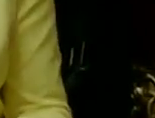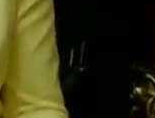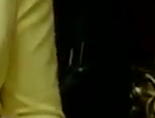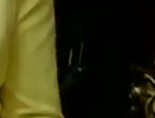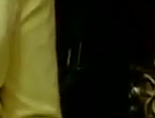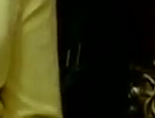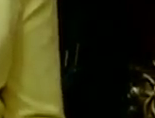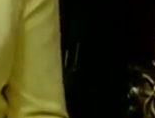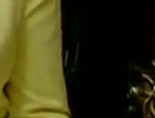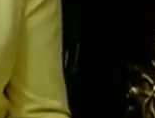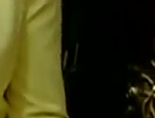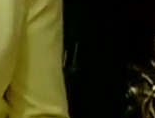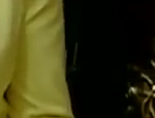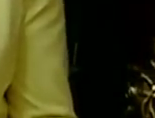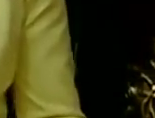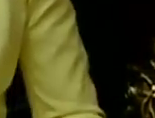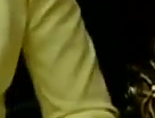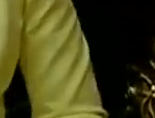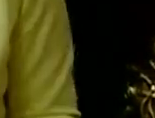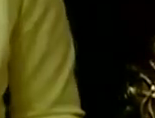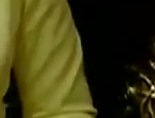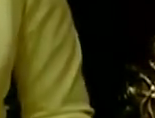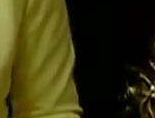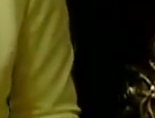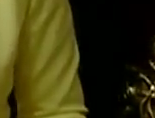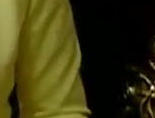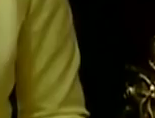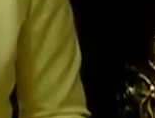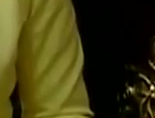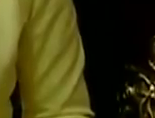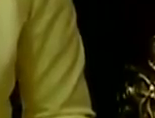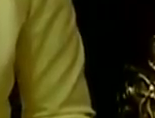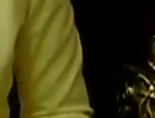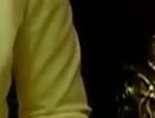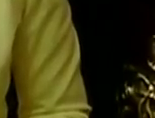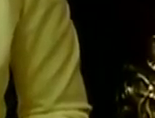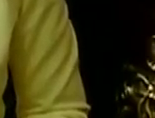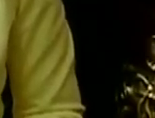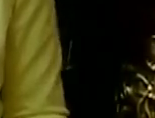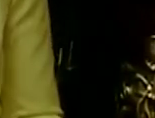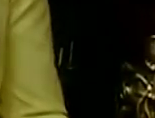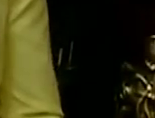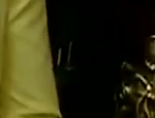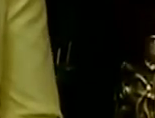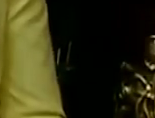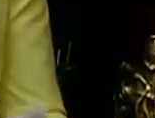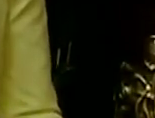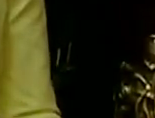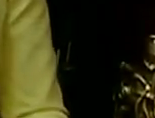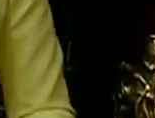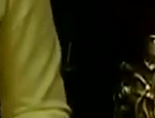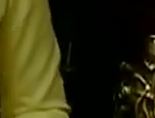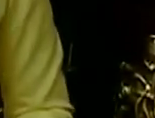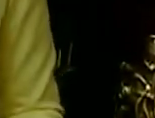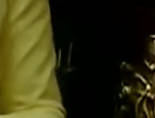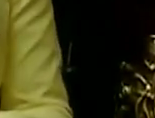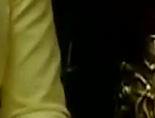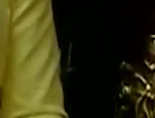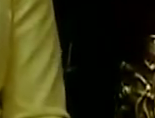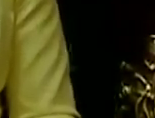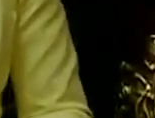el jueves 21 de junio con todos los presidentes y vicepresidentes de las diferentes comisiones, donde espera que ellos entreguen